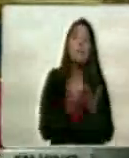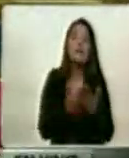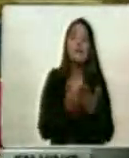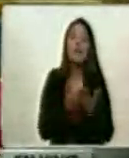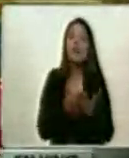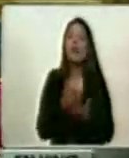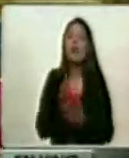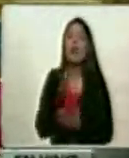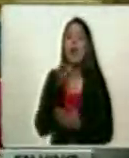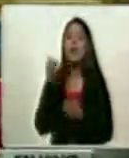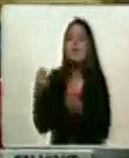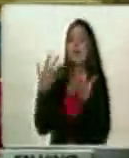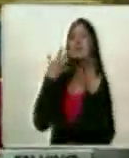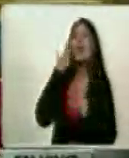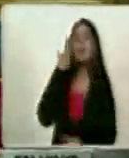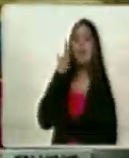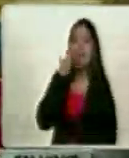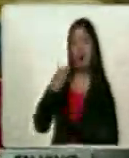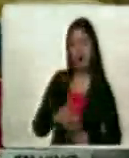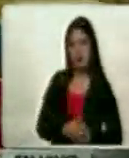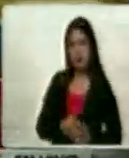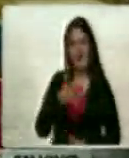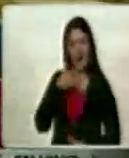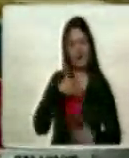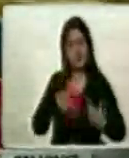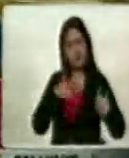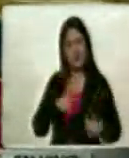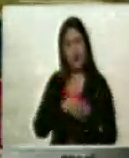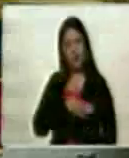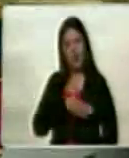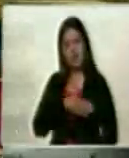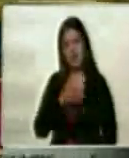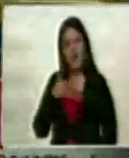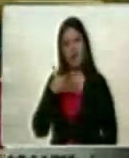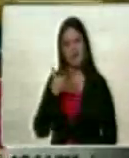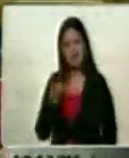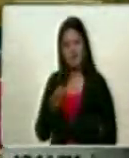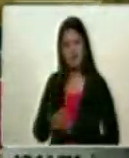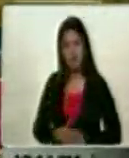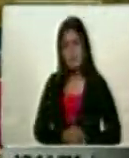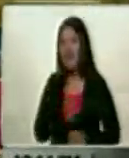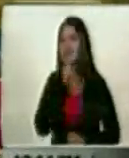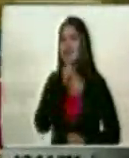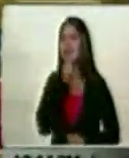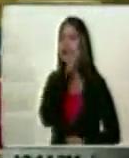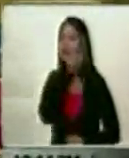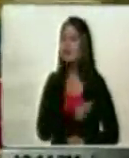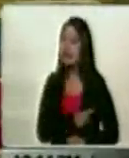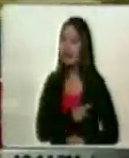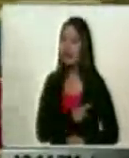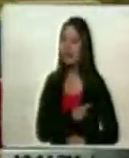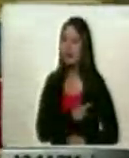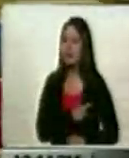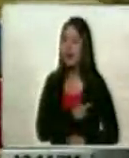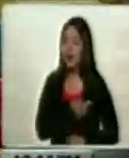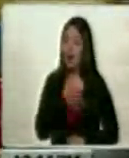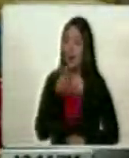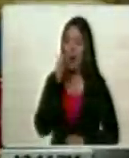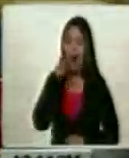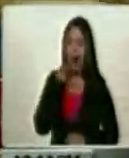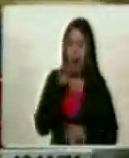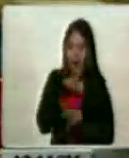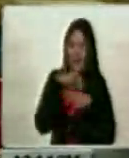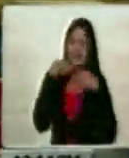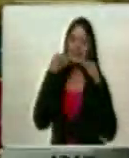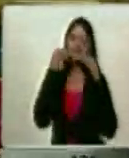madre? ¿Qué siente en el corazón? ¿Quién es el que fue capaz de alegrarse